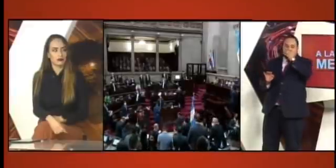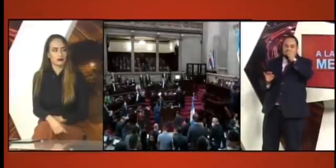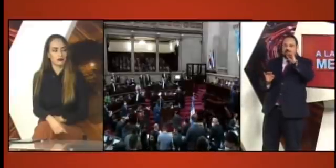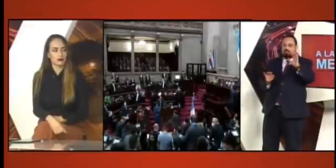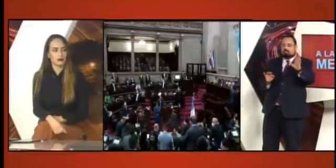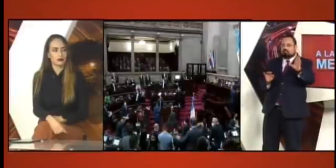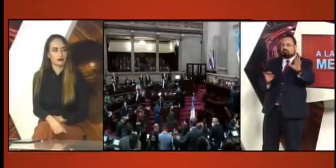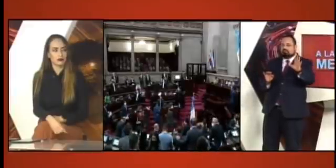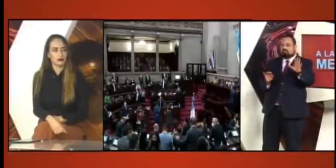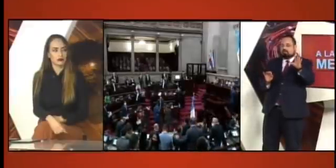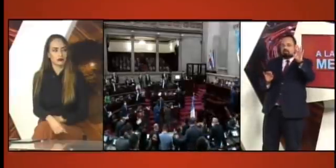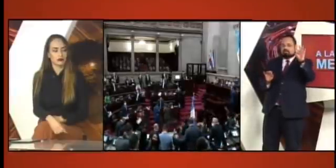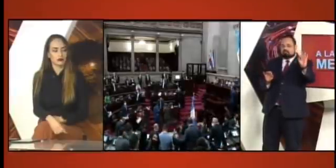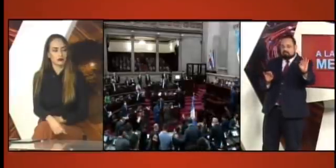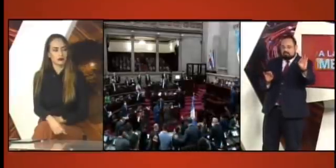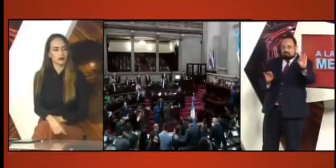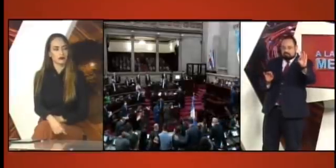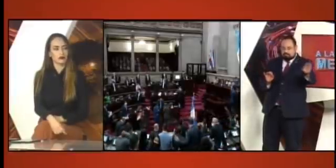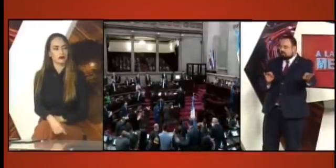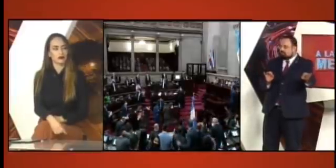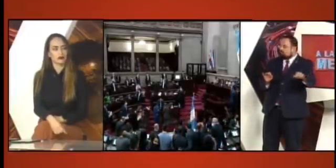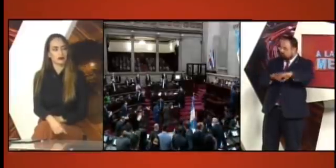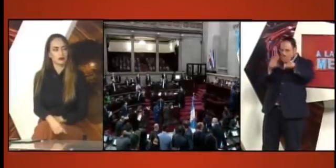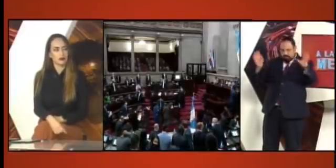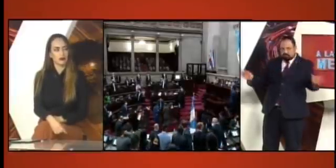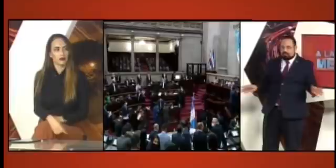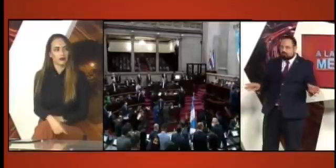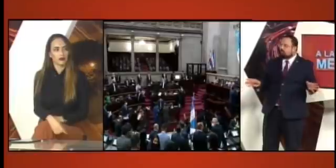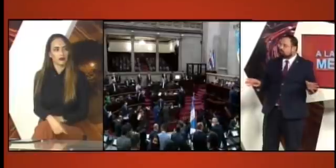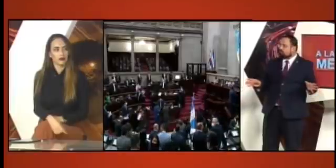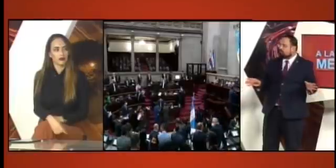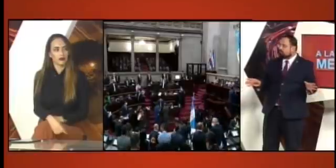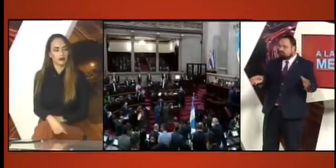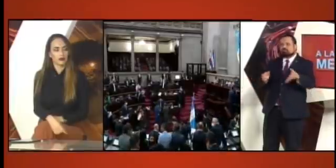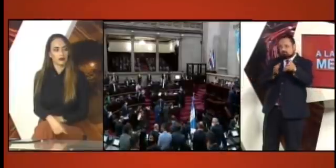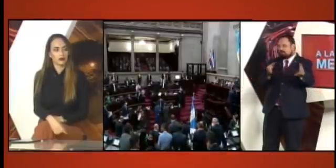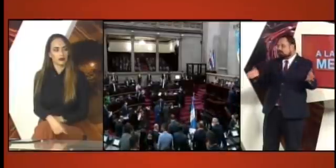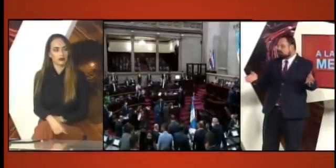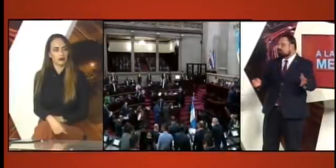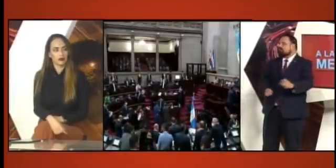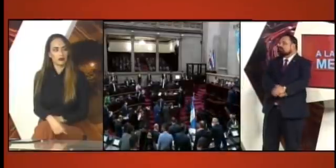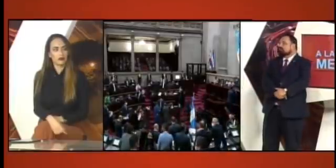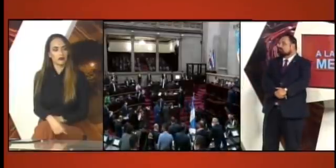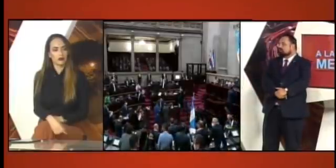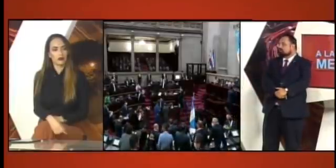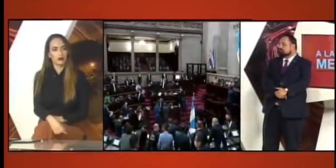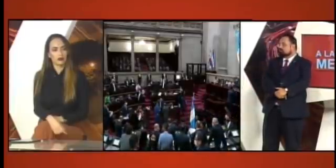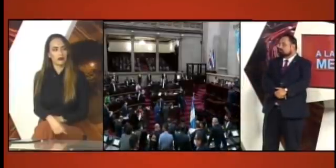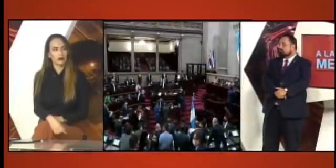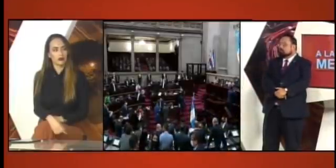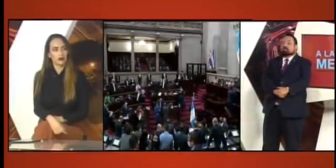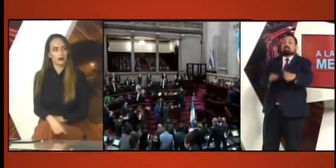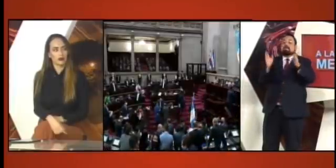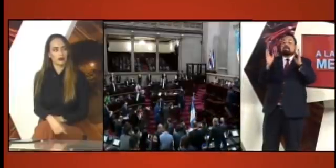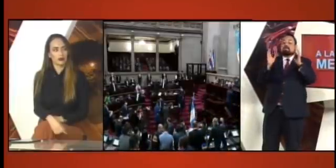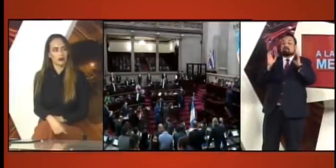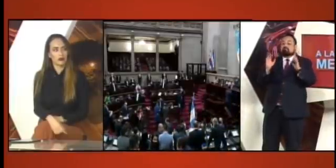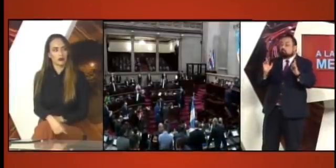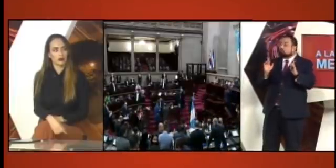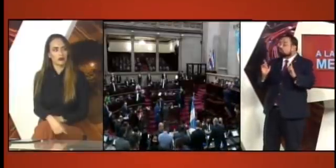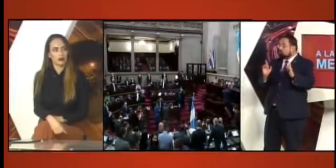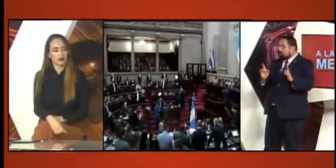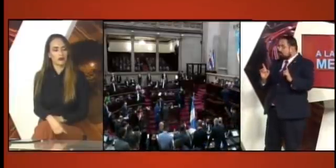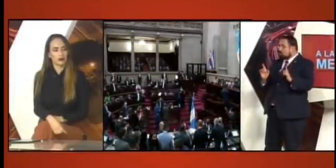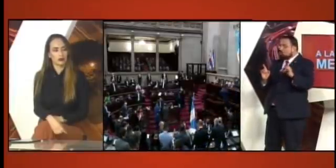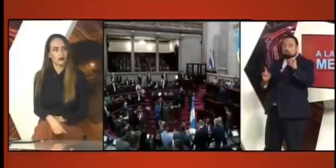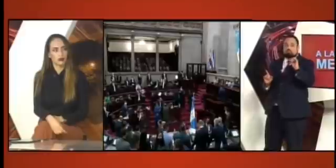tener que publicar en el diario oficial si está la improbación y se deroga todas las medidas que hace ahí es donde apunta esta situación que